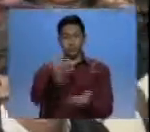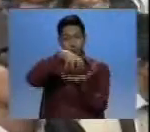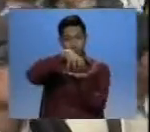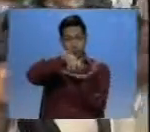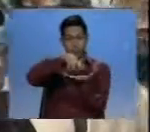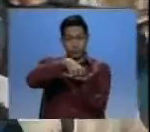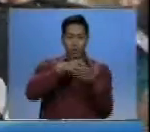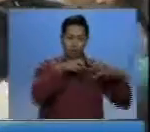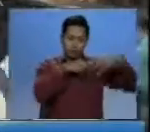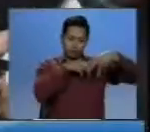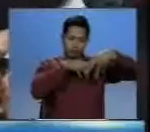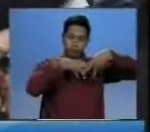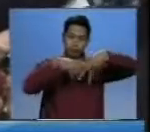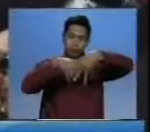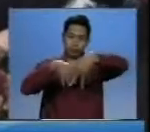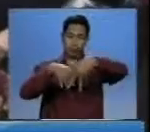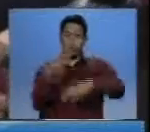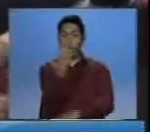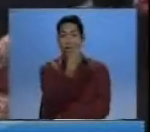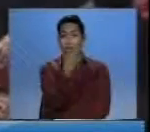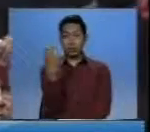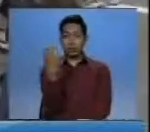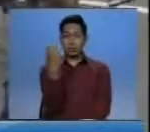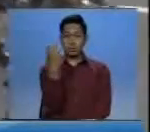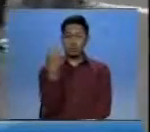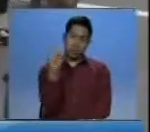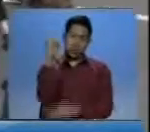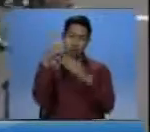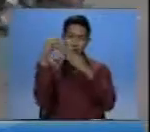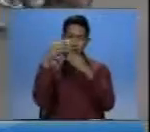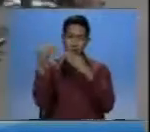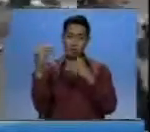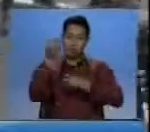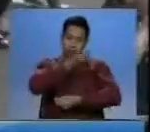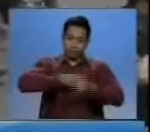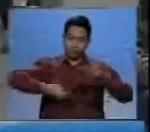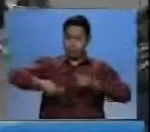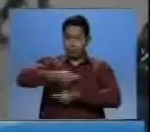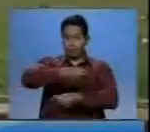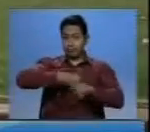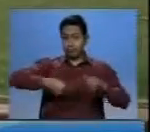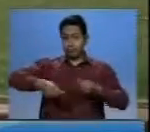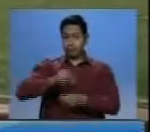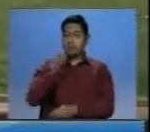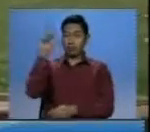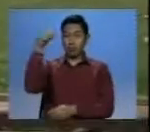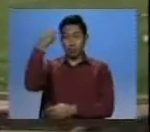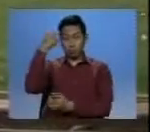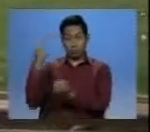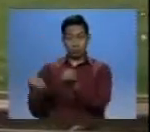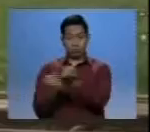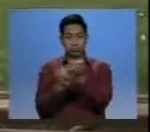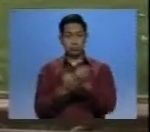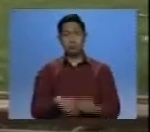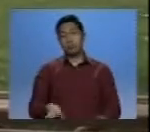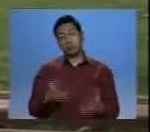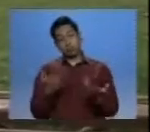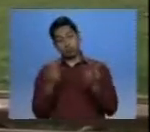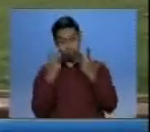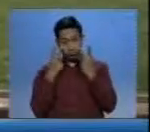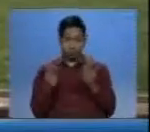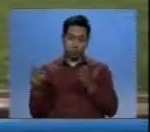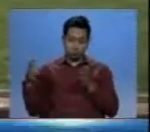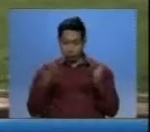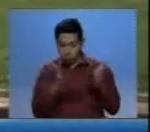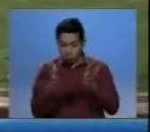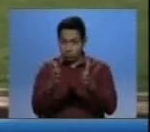recibido más de 200 millones de inversión del actual gobierno en tan solo el último año. Ahí está la vista, las carreteras, la infraestructura